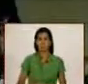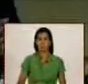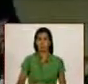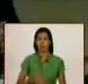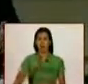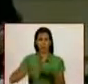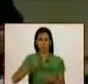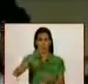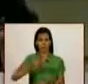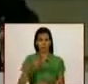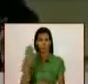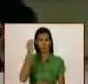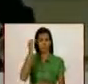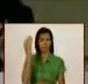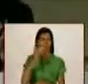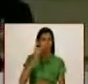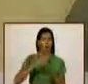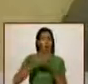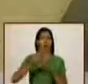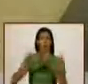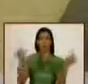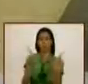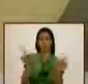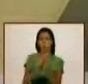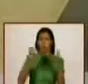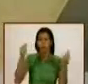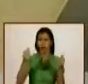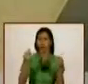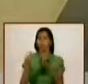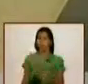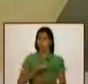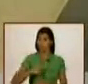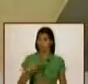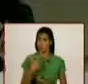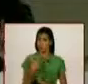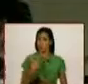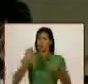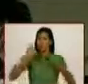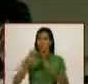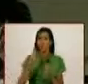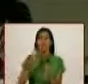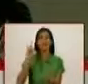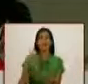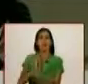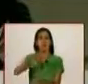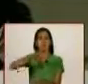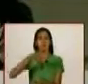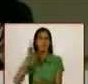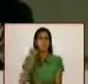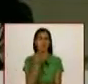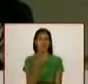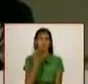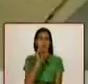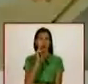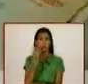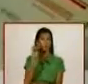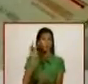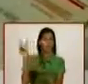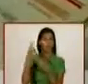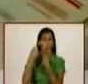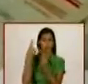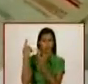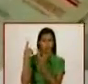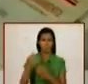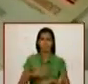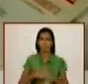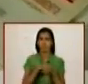Si alguien duda que ciertos medios privados venezolanos intentan manipular a los ciudadanos con mentiras, probablemente no ha visto esto.